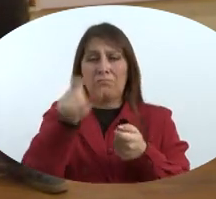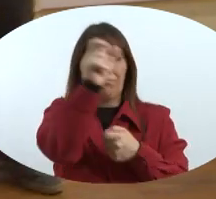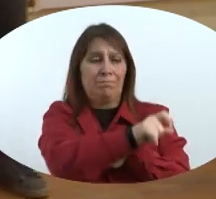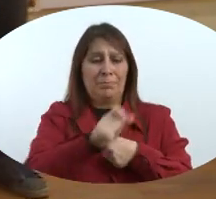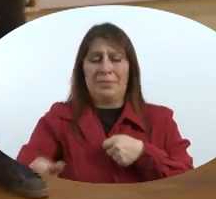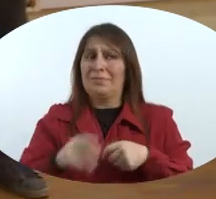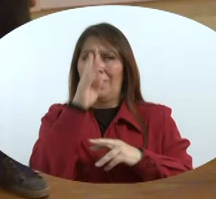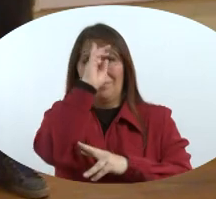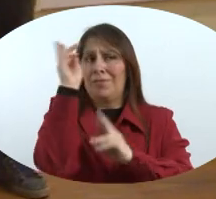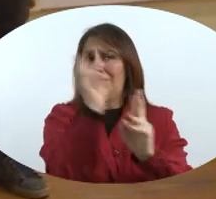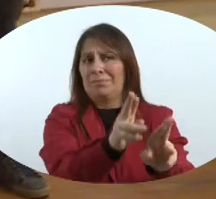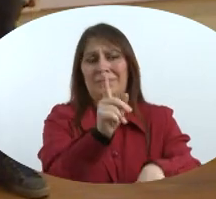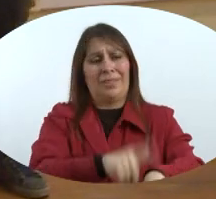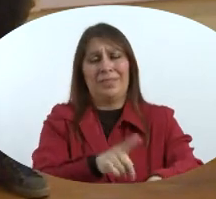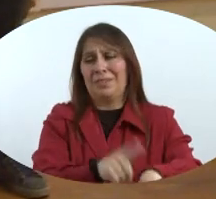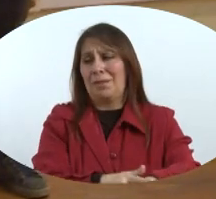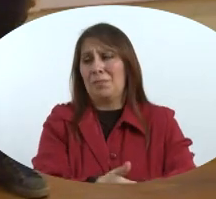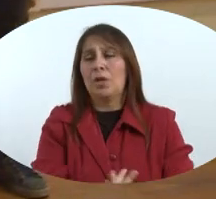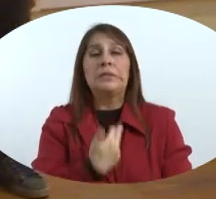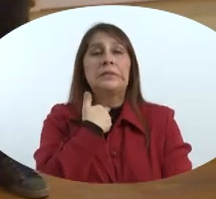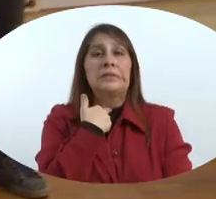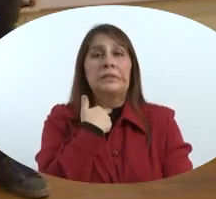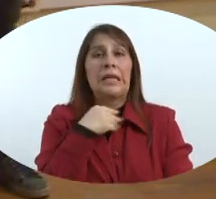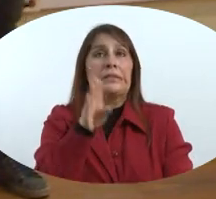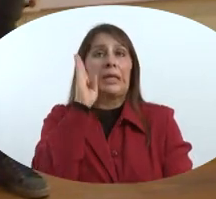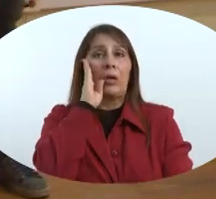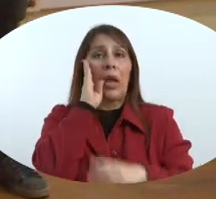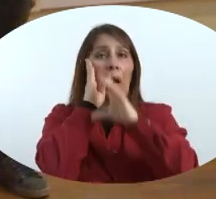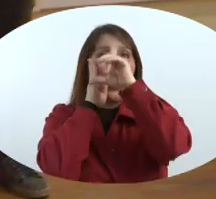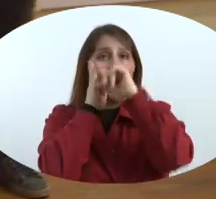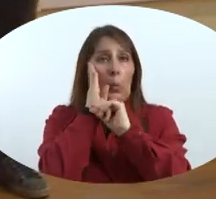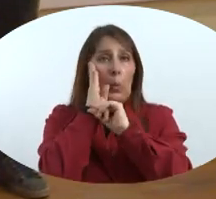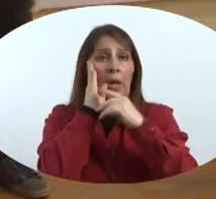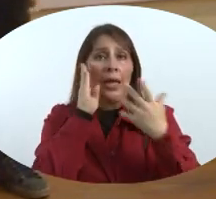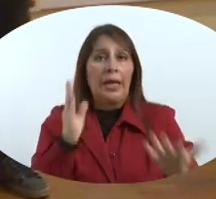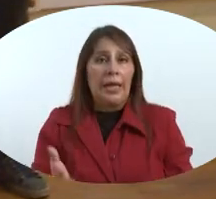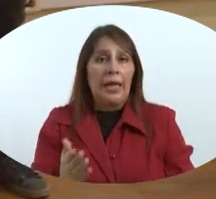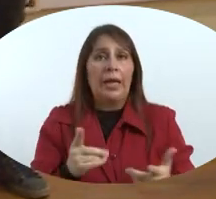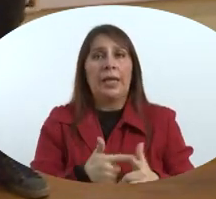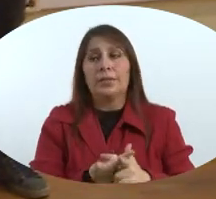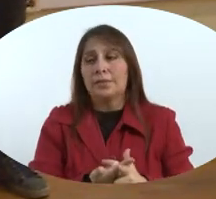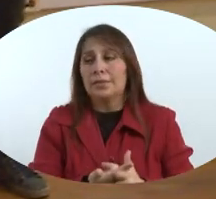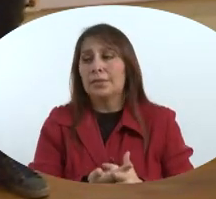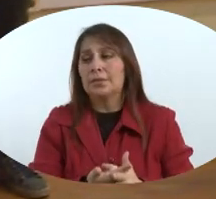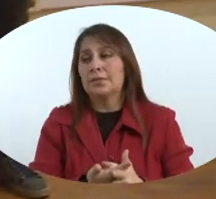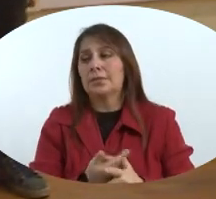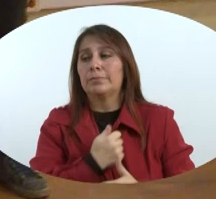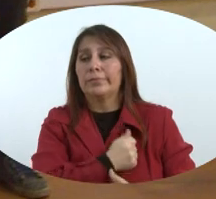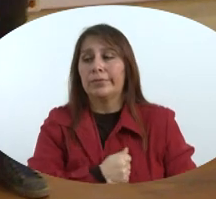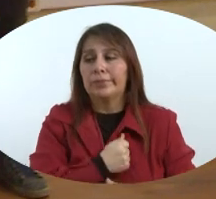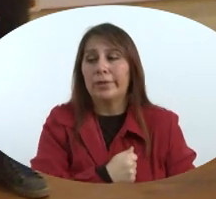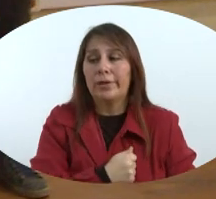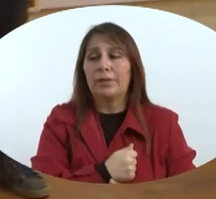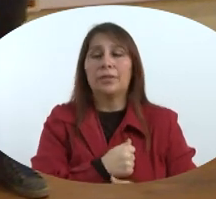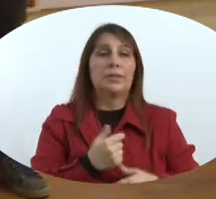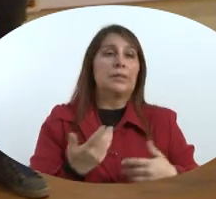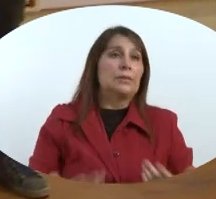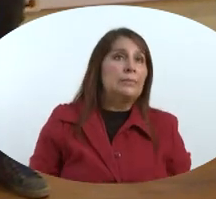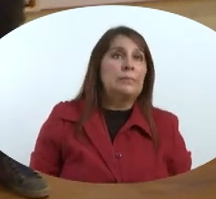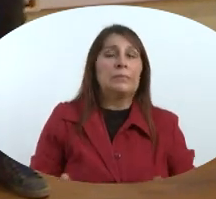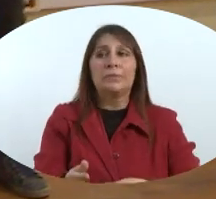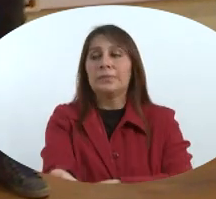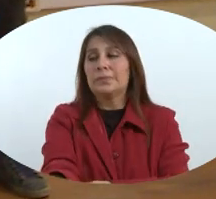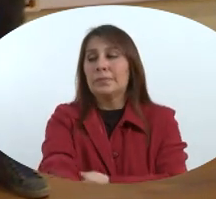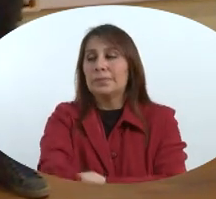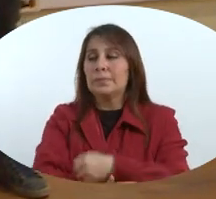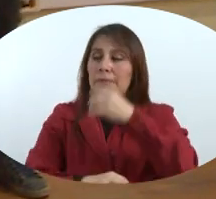respeta el típico entonces ya mí se me acaba acabar la batería del celular entonces tú que puedas ayudarme a hacer sin cinto acostumbrada a